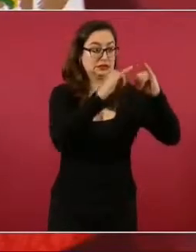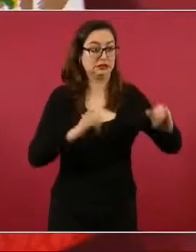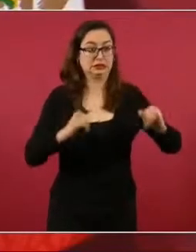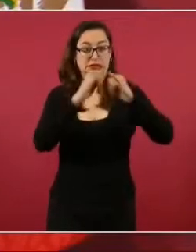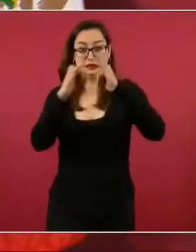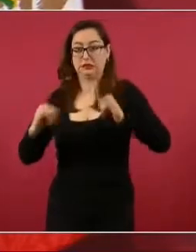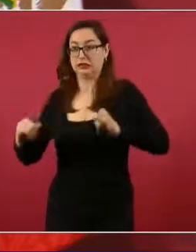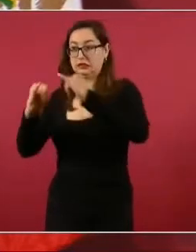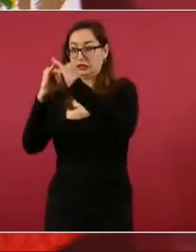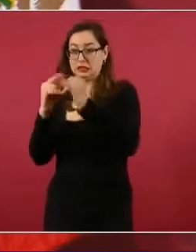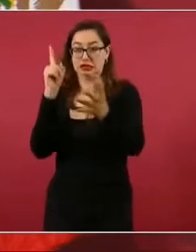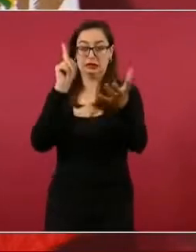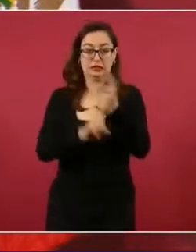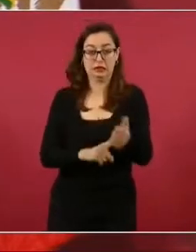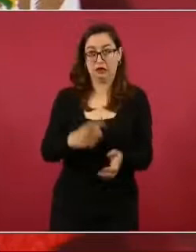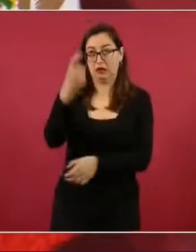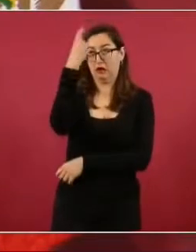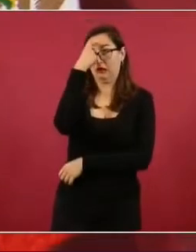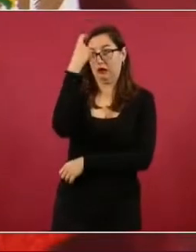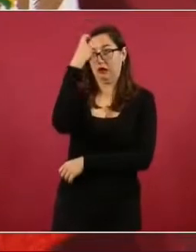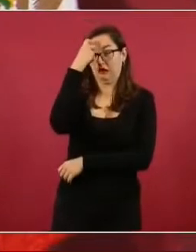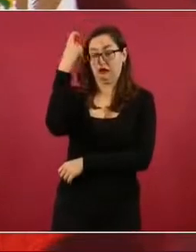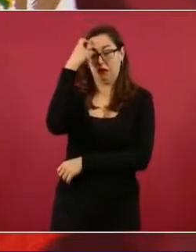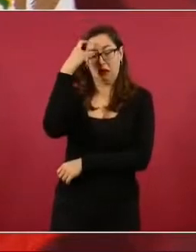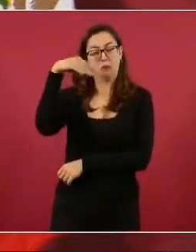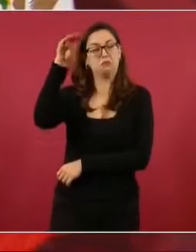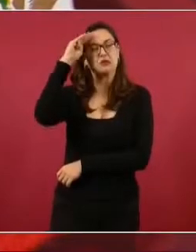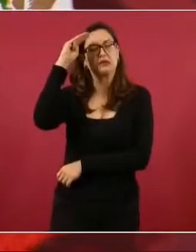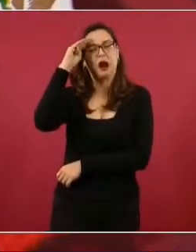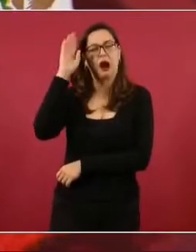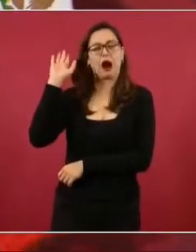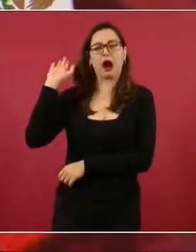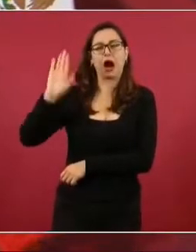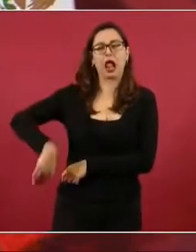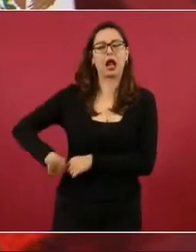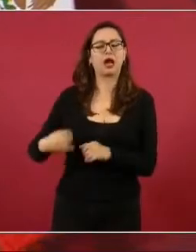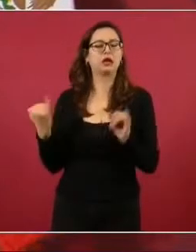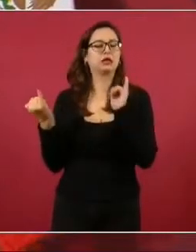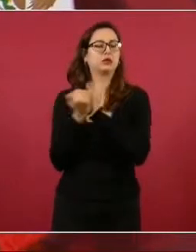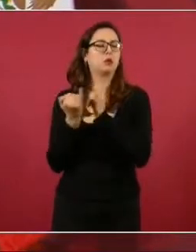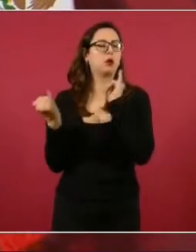Pensaban de que iba a ser lo mismo de antes